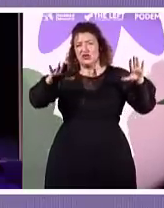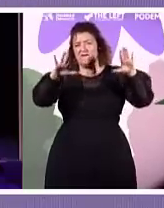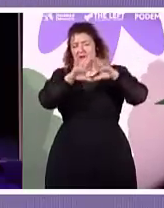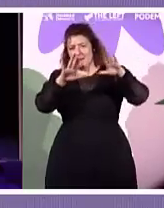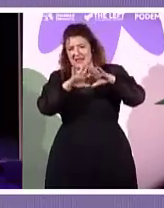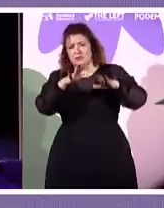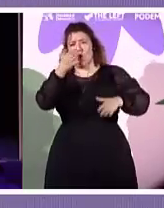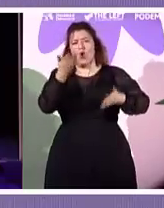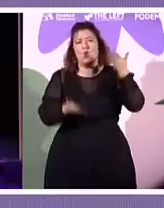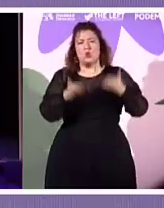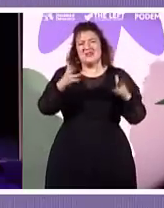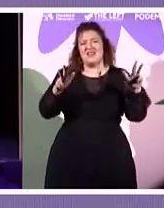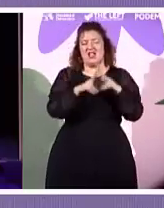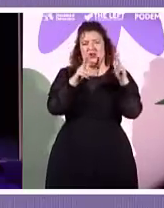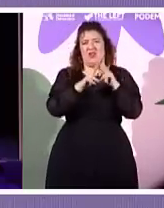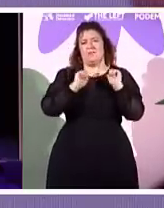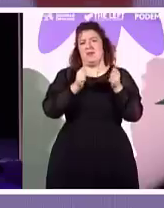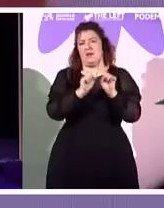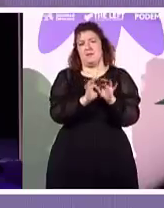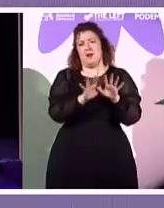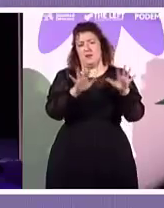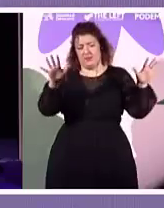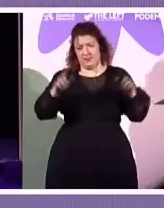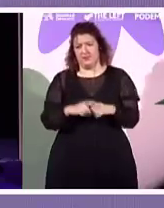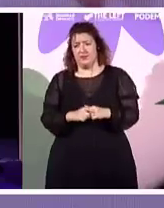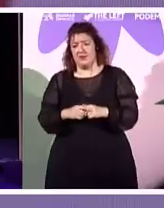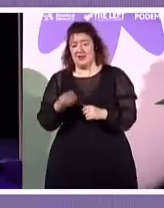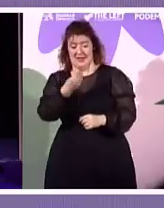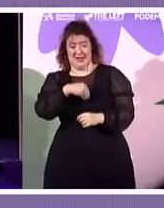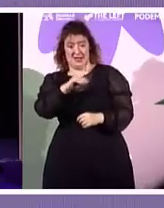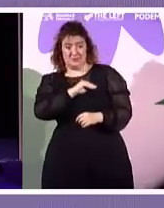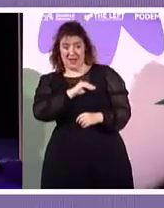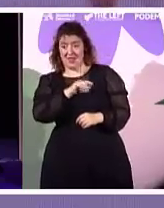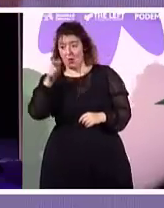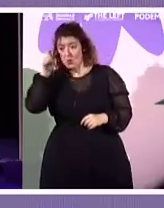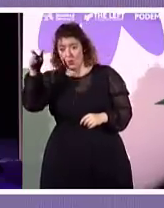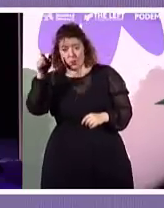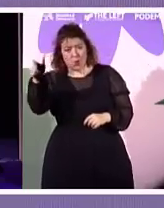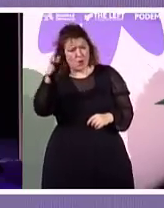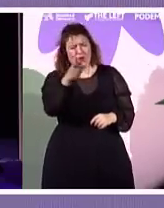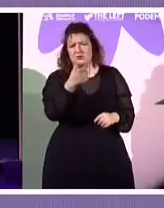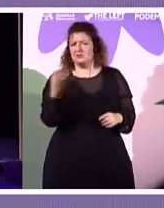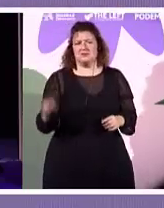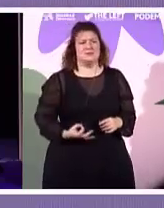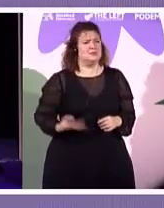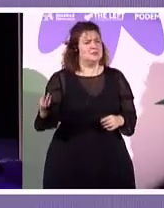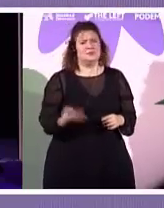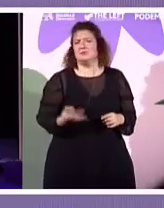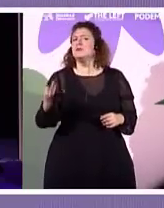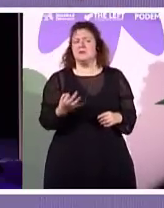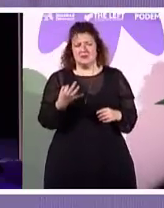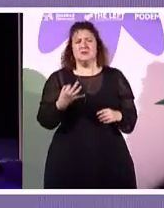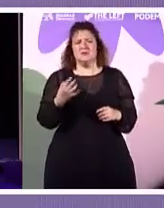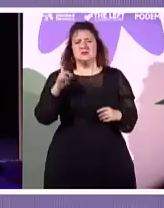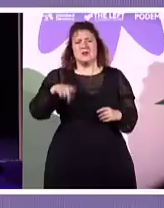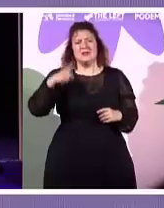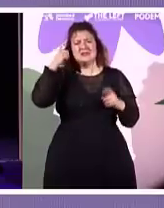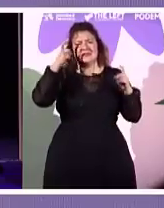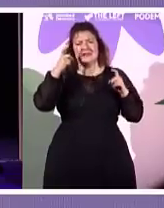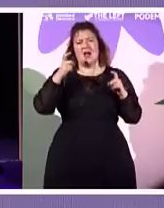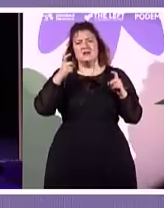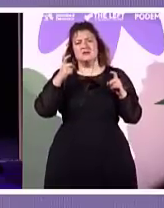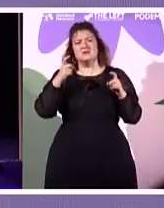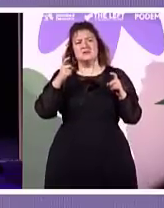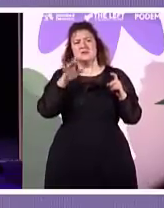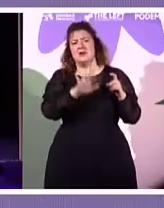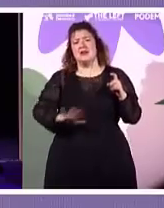y justicia social y España nuestros pueblos tienen la obligación de intentar teñir también de democracia